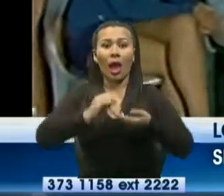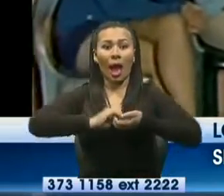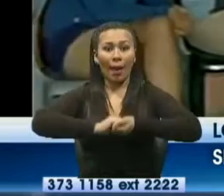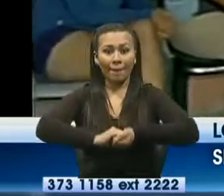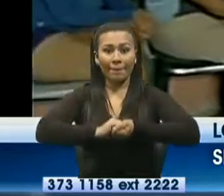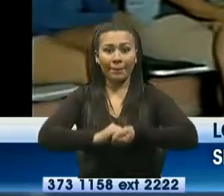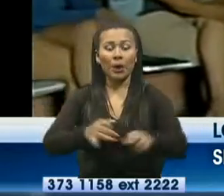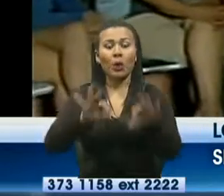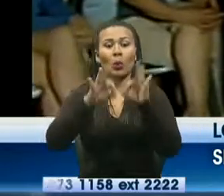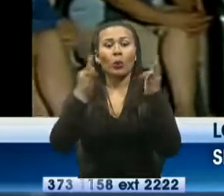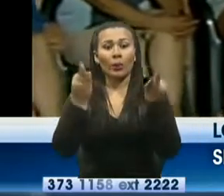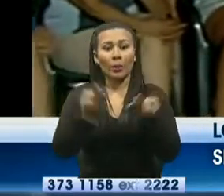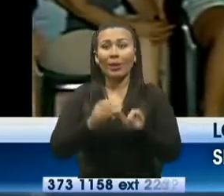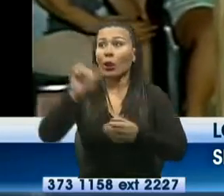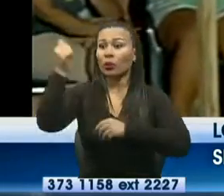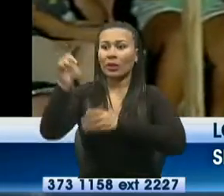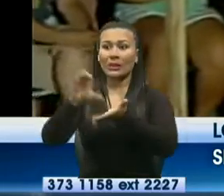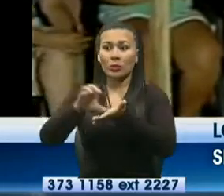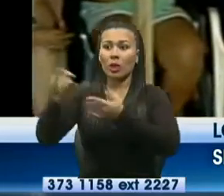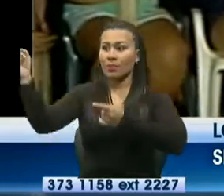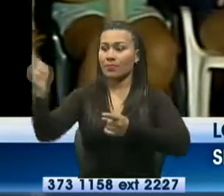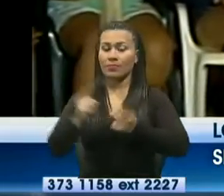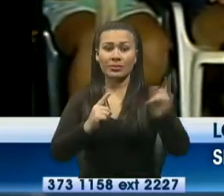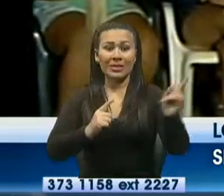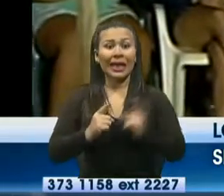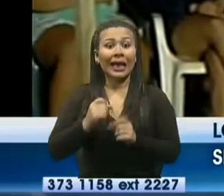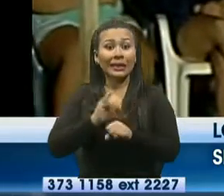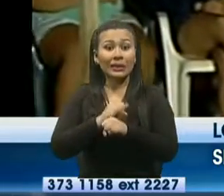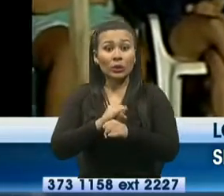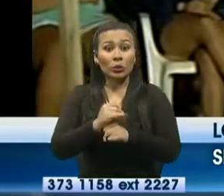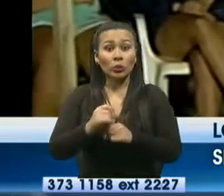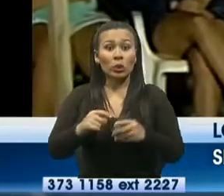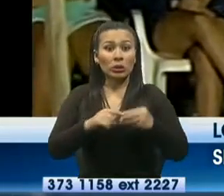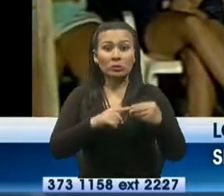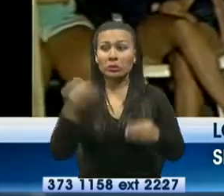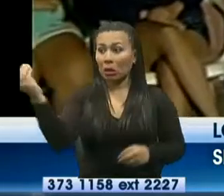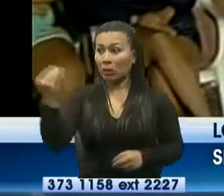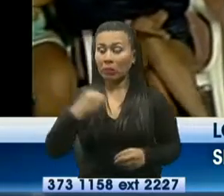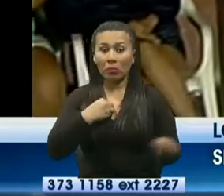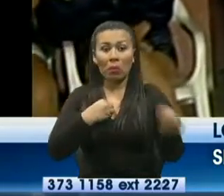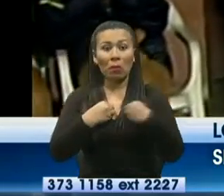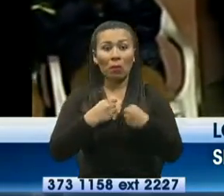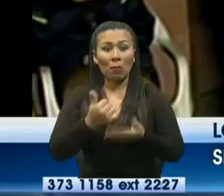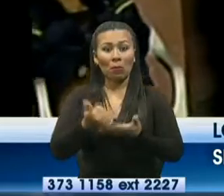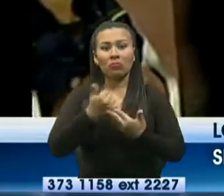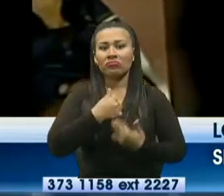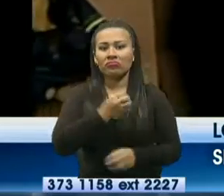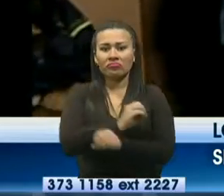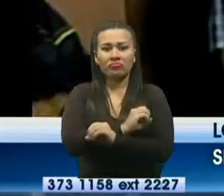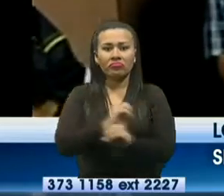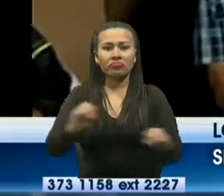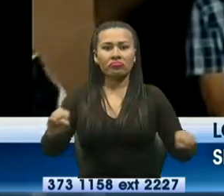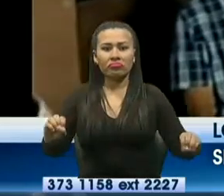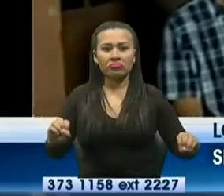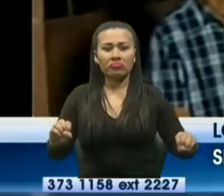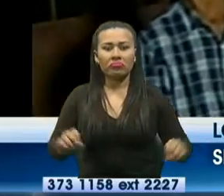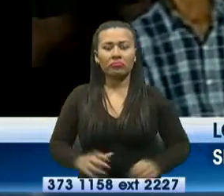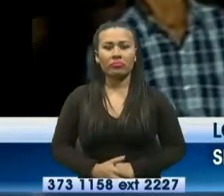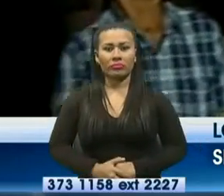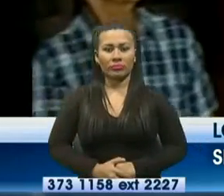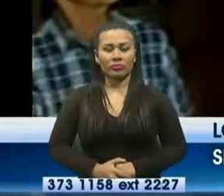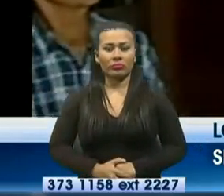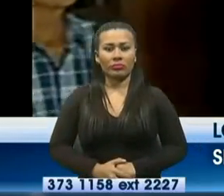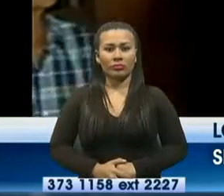de familiares, pero no de ninguna institución que han venido a dar ayuda aquí a nosotros. Nadie los ha colaborado.